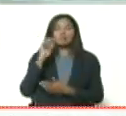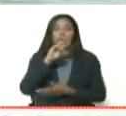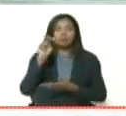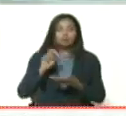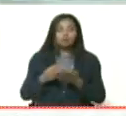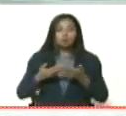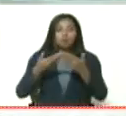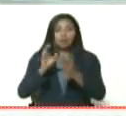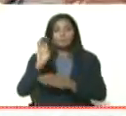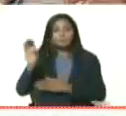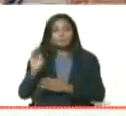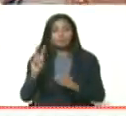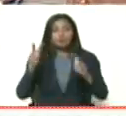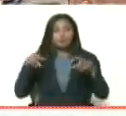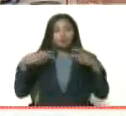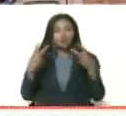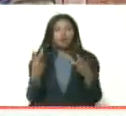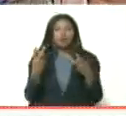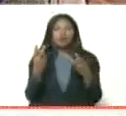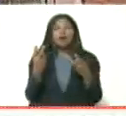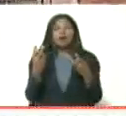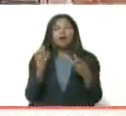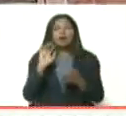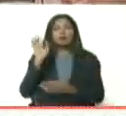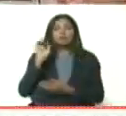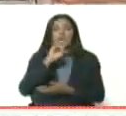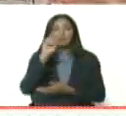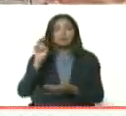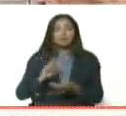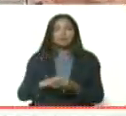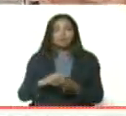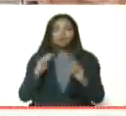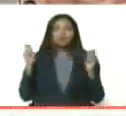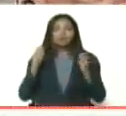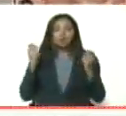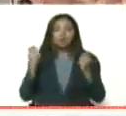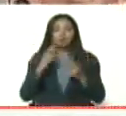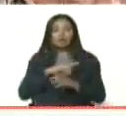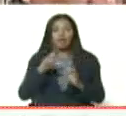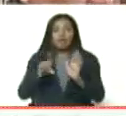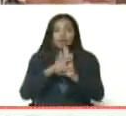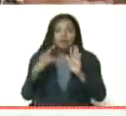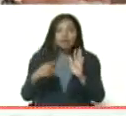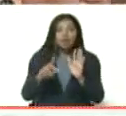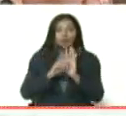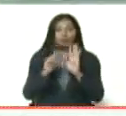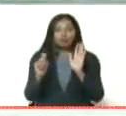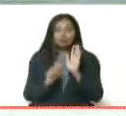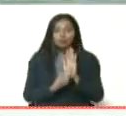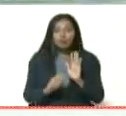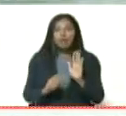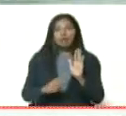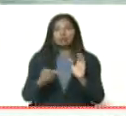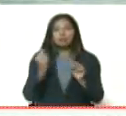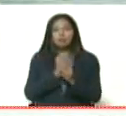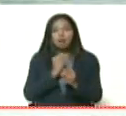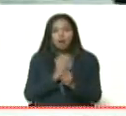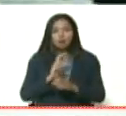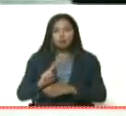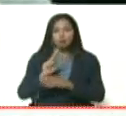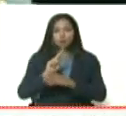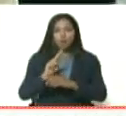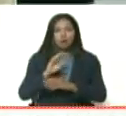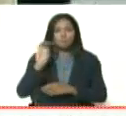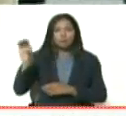darle al país una nueva Asamblea Nacional, repotenciada, legal, constitucional, trabajadora, útil al